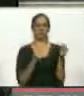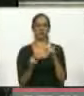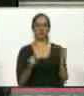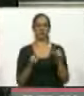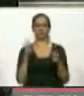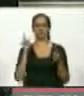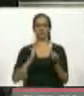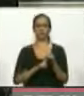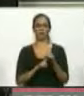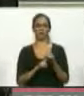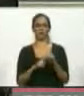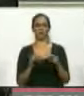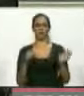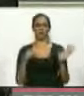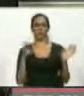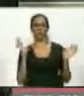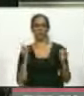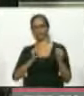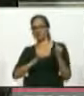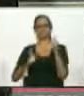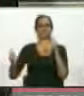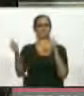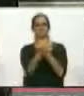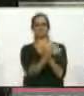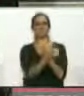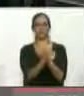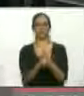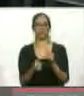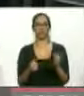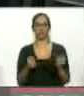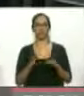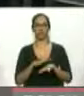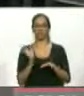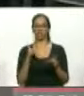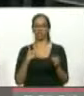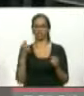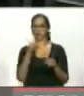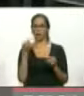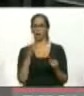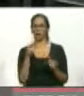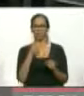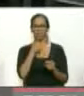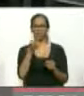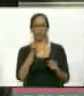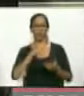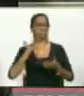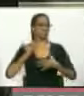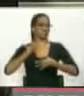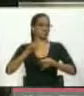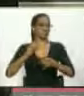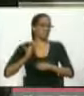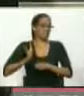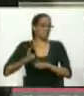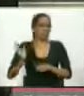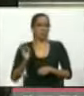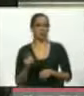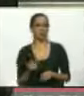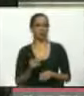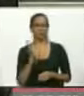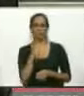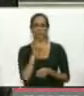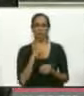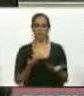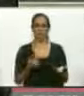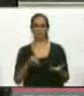esposa que ella fue la que se metió verdad porque yo dicen que él está buscando entrevista la no me interesaba no había una jerarquía